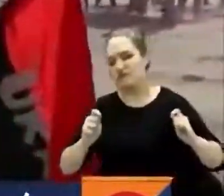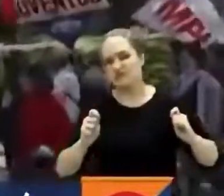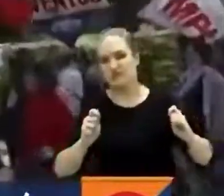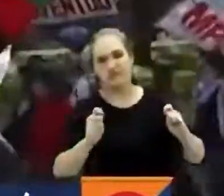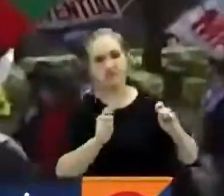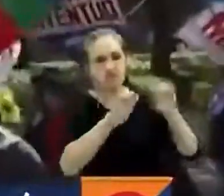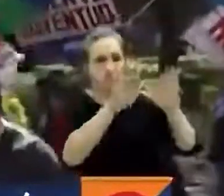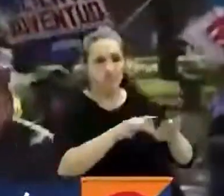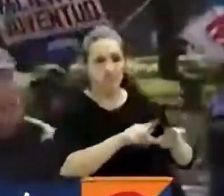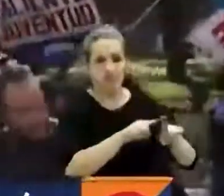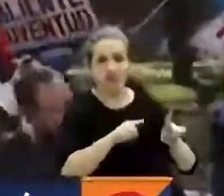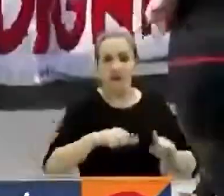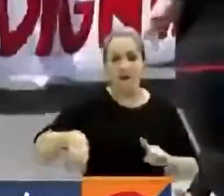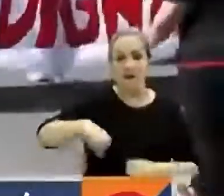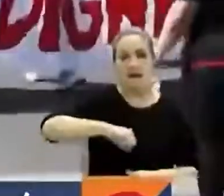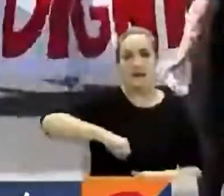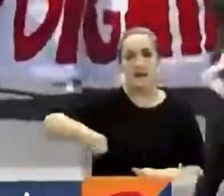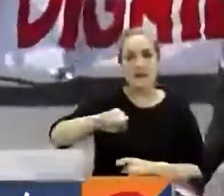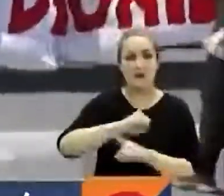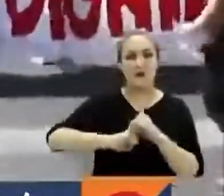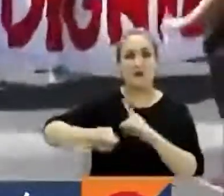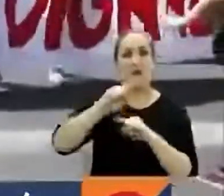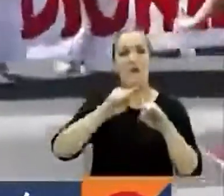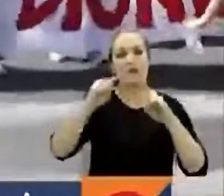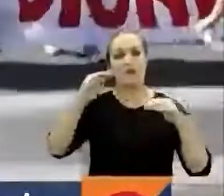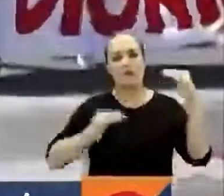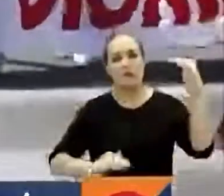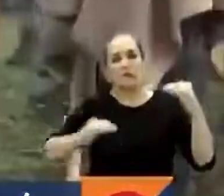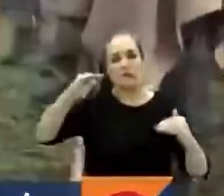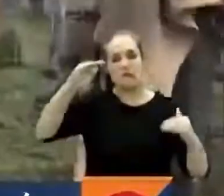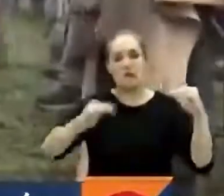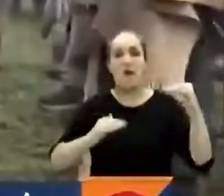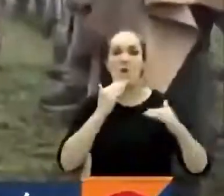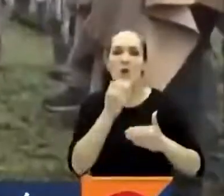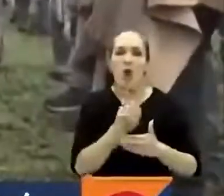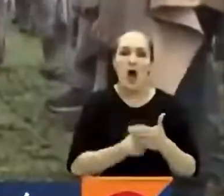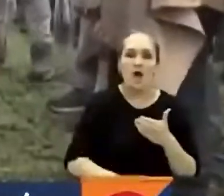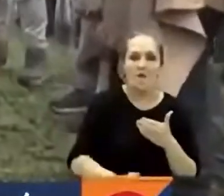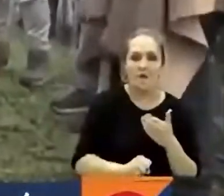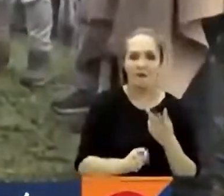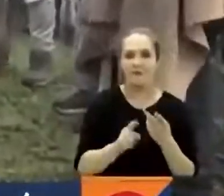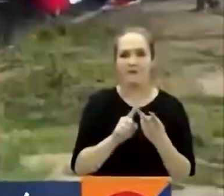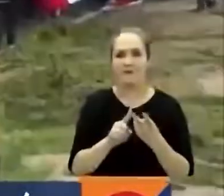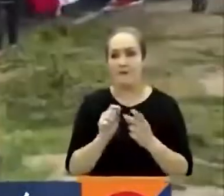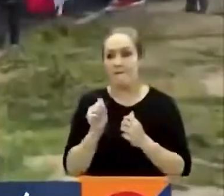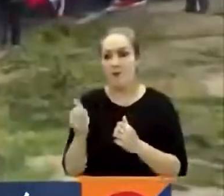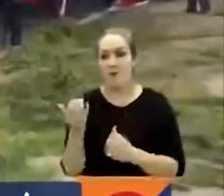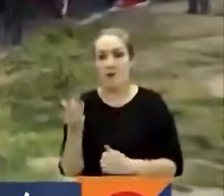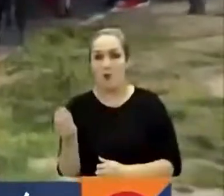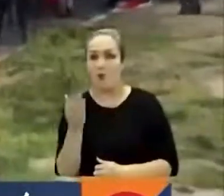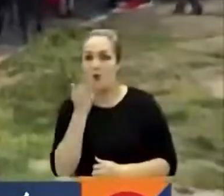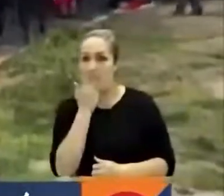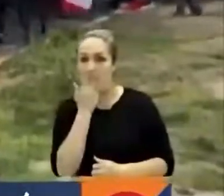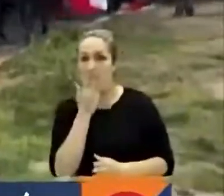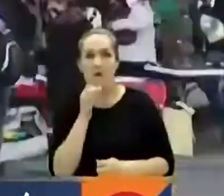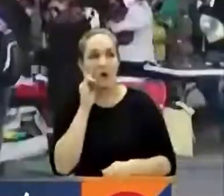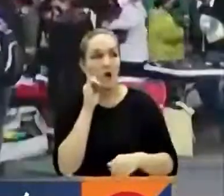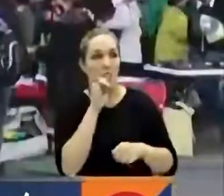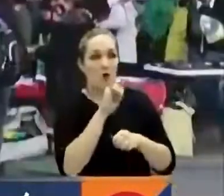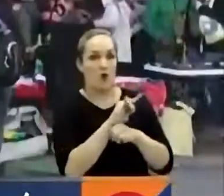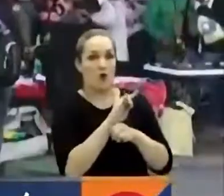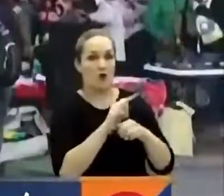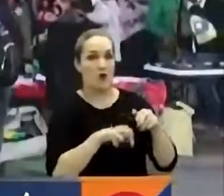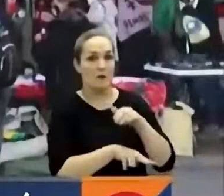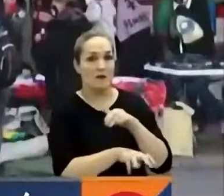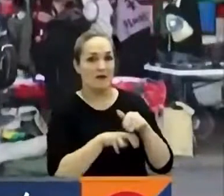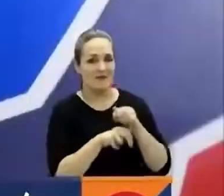sobre derechos sociales y abismos en temas como luz verde al aborto, autonomía indígena, controles más estrictos en el poderoso sector minero